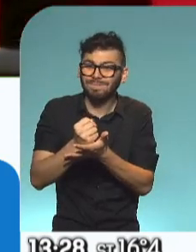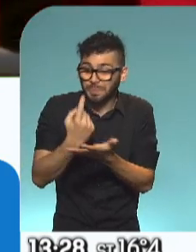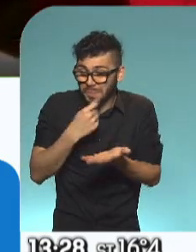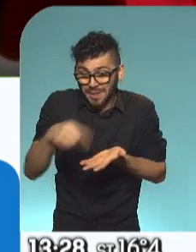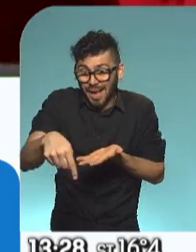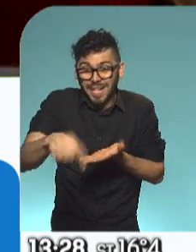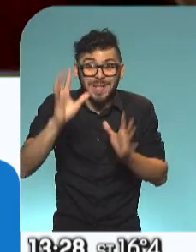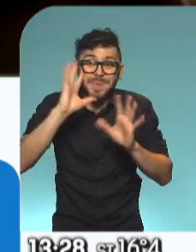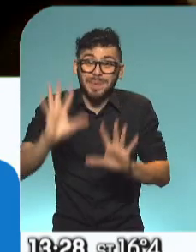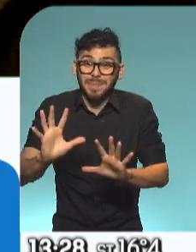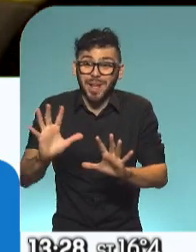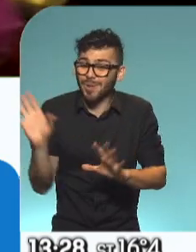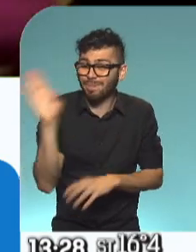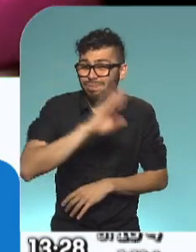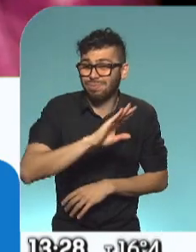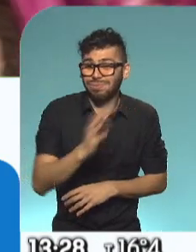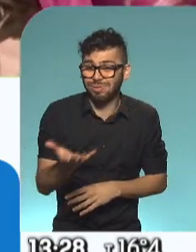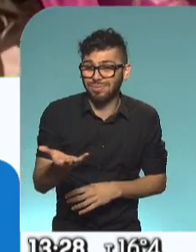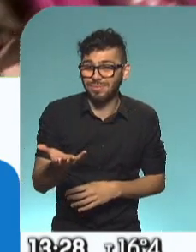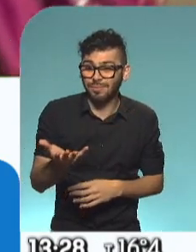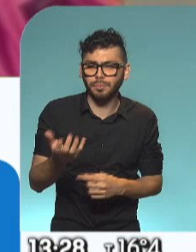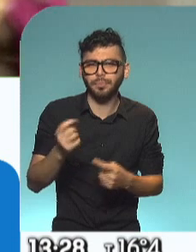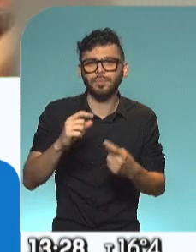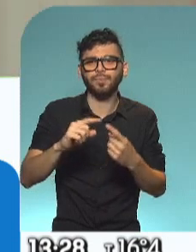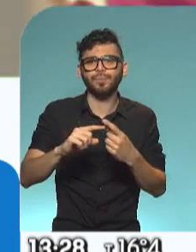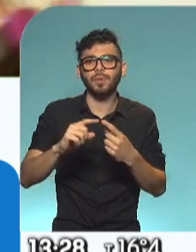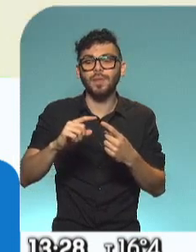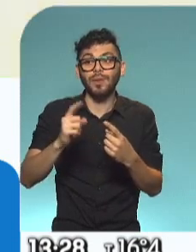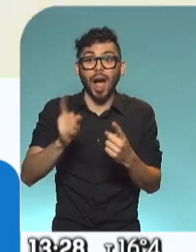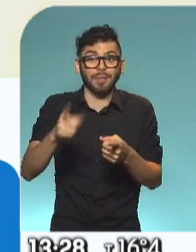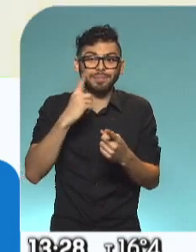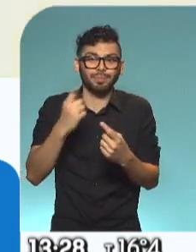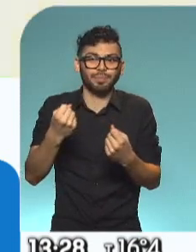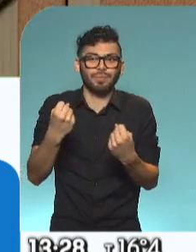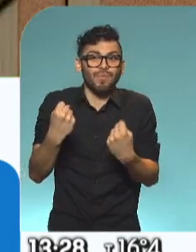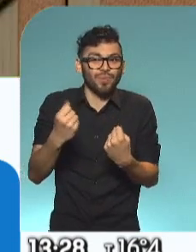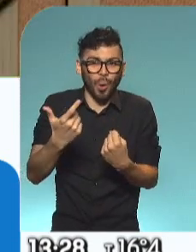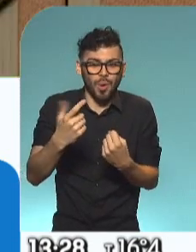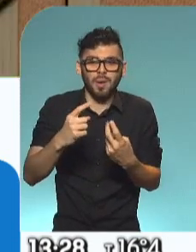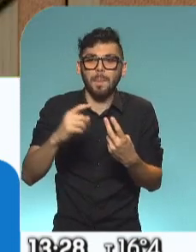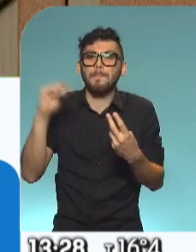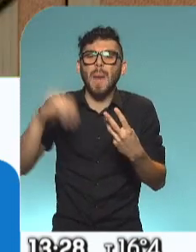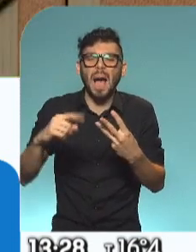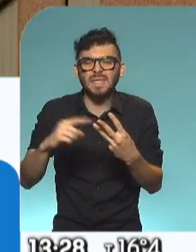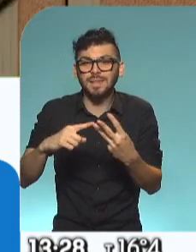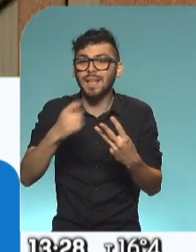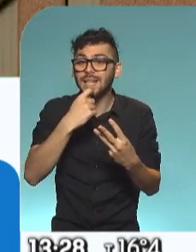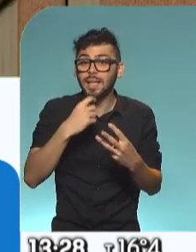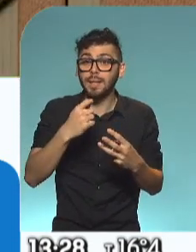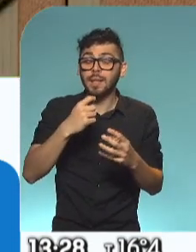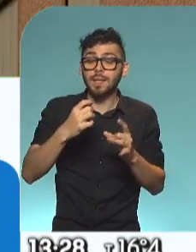mejor preparados. El otro elemento importante de incluir aquí es que si hay contagio, si